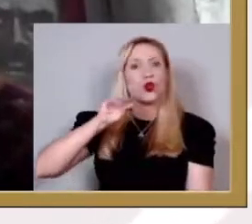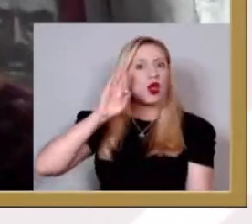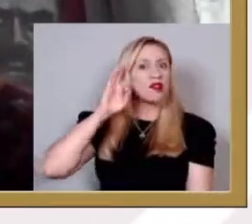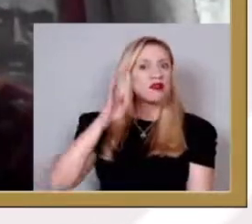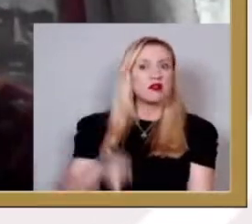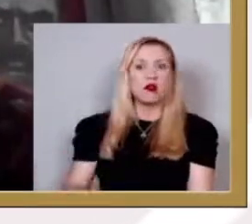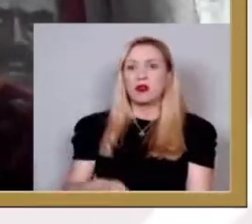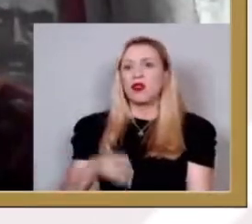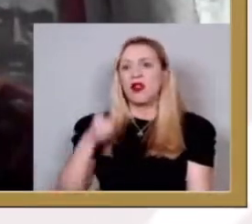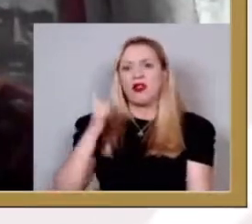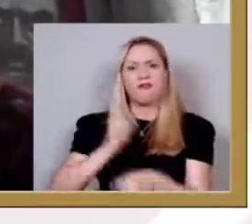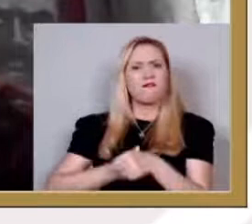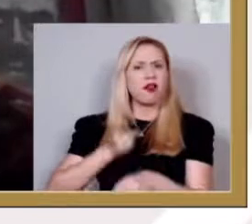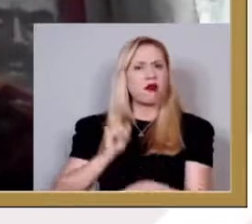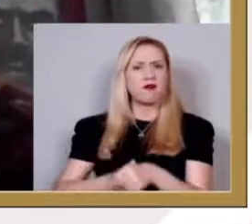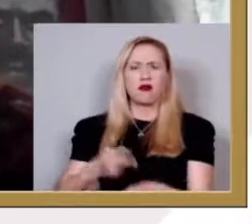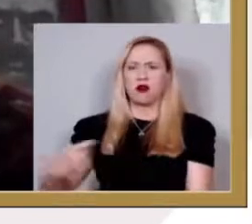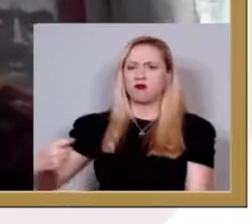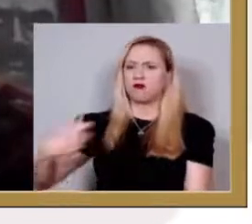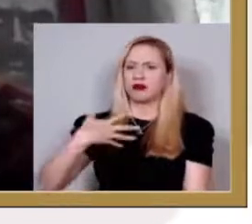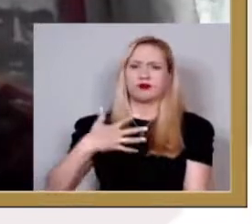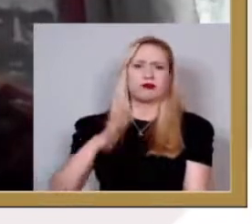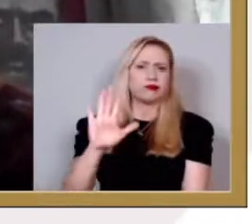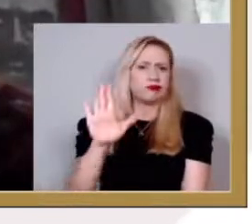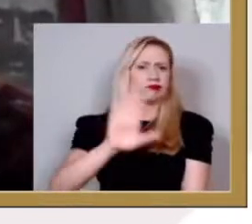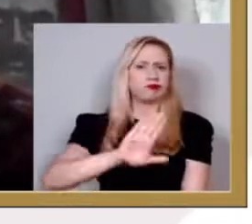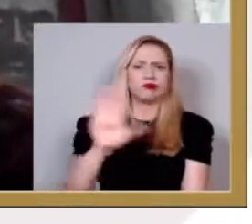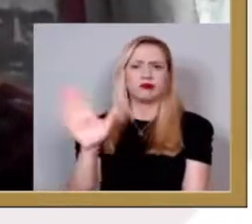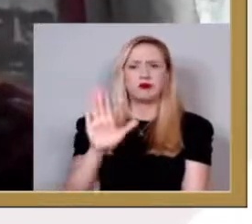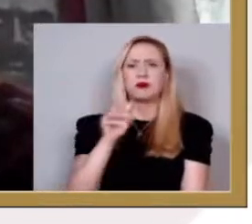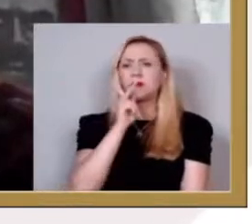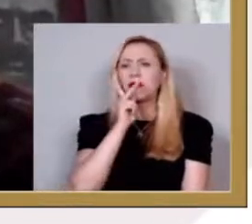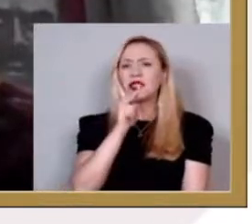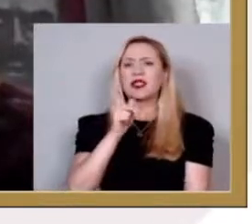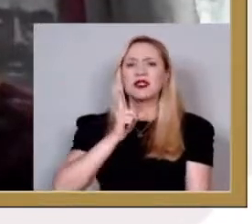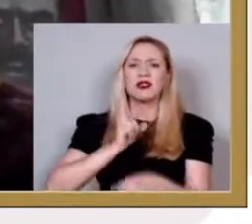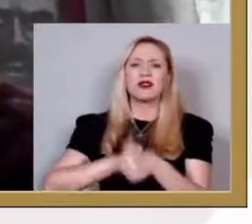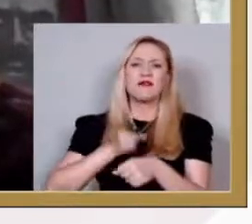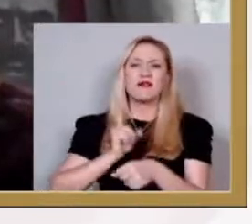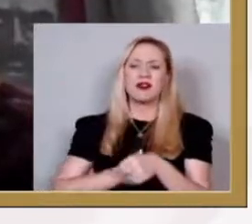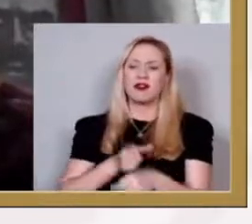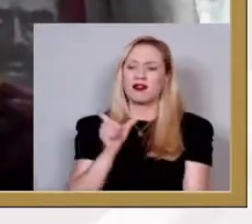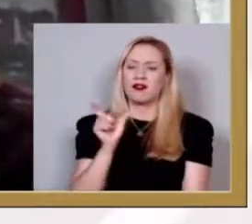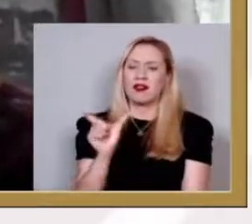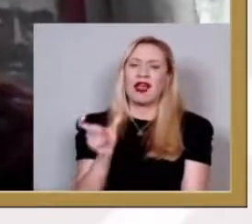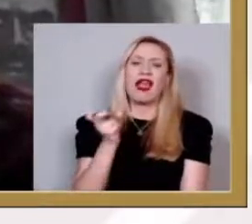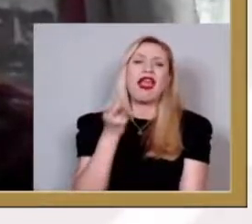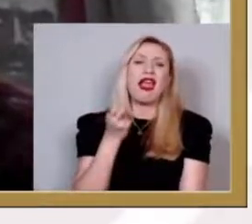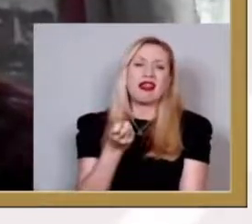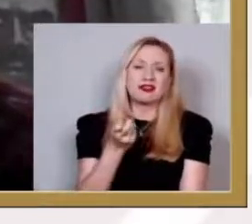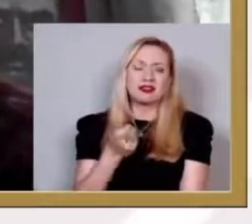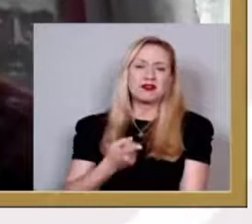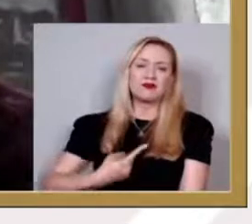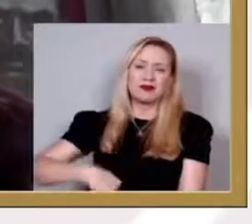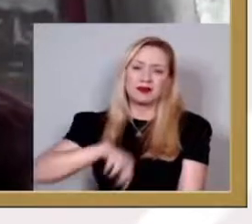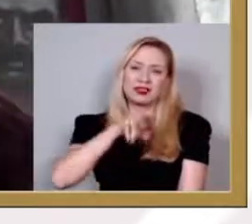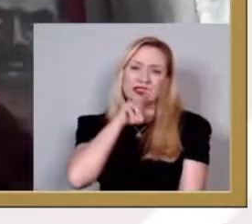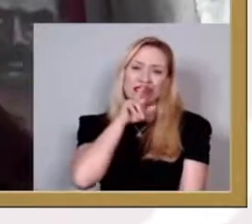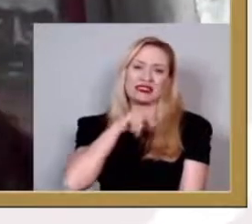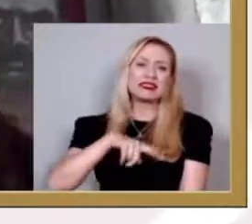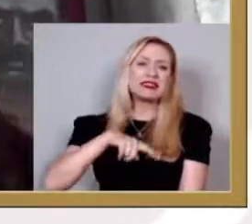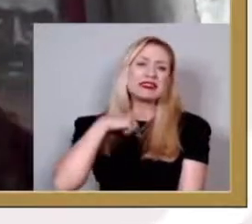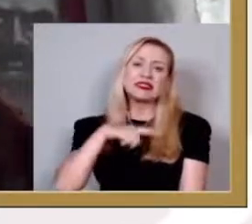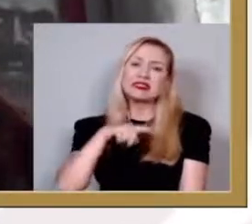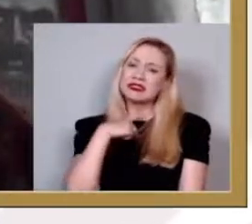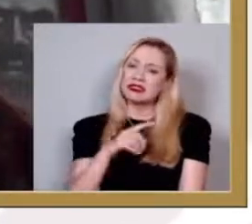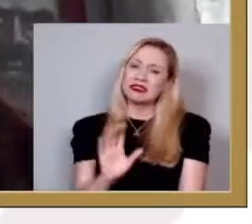de enfermedad. Yo considero que la palabra enfermedad es lo que realmente nos preocupa, ¿verdad? A veces